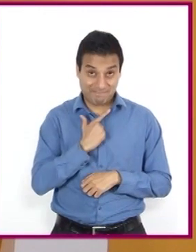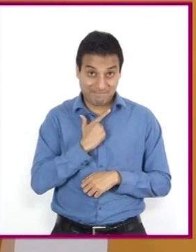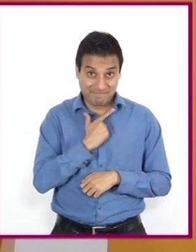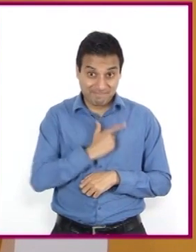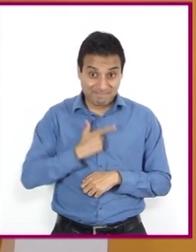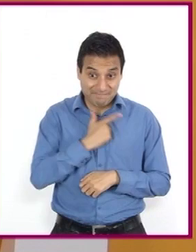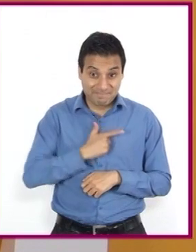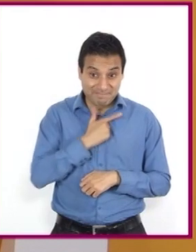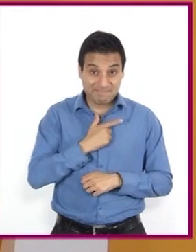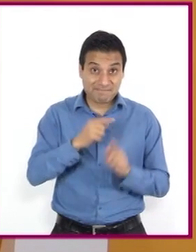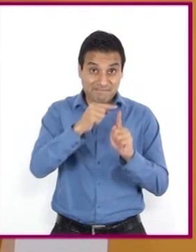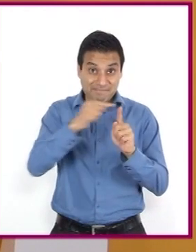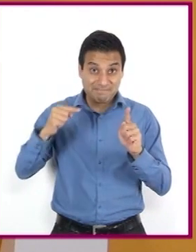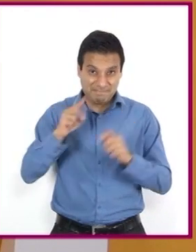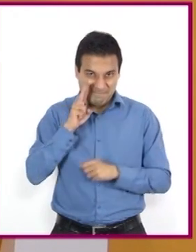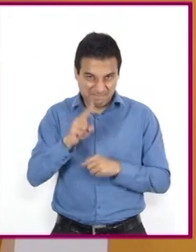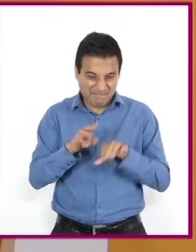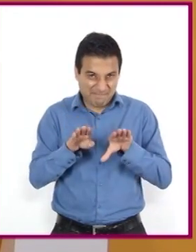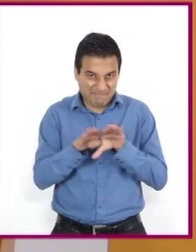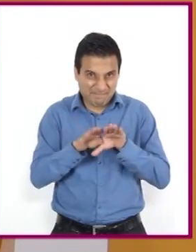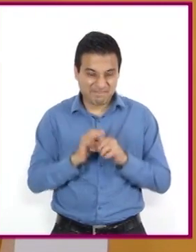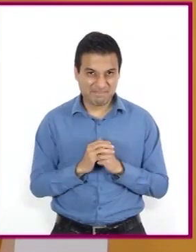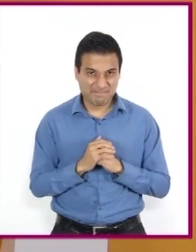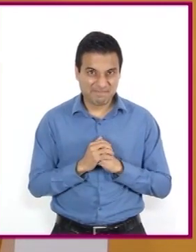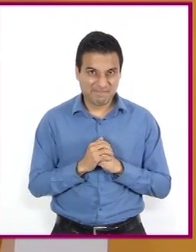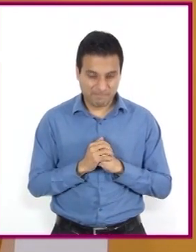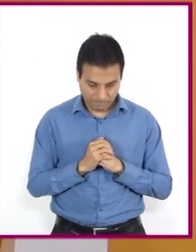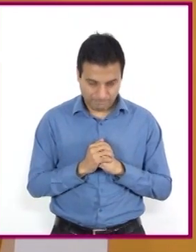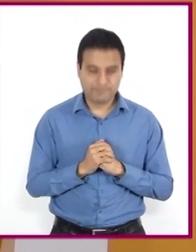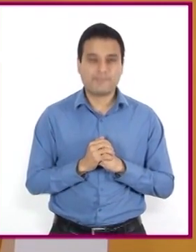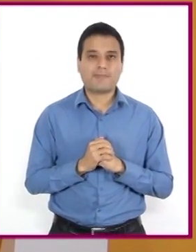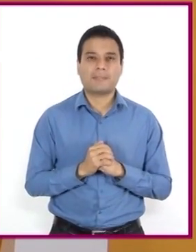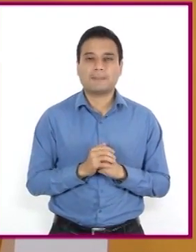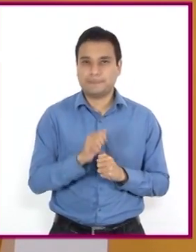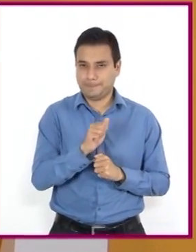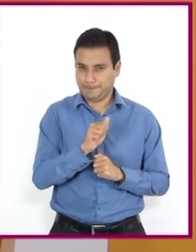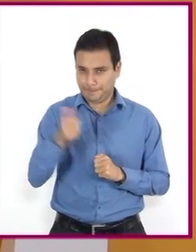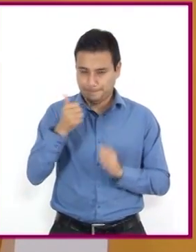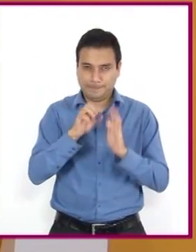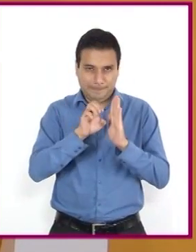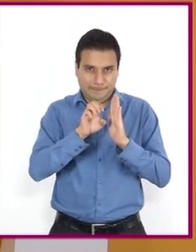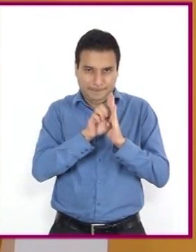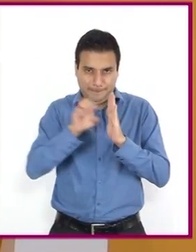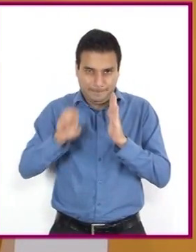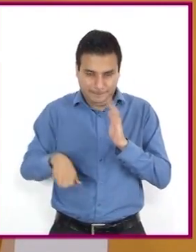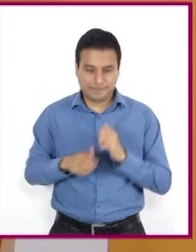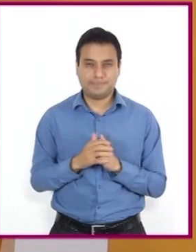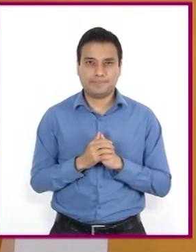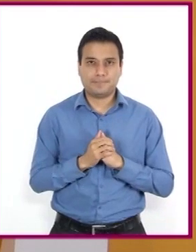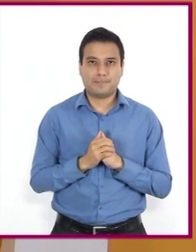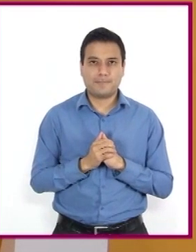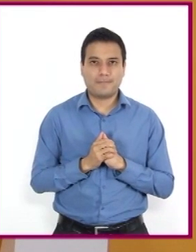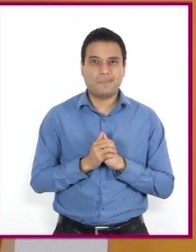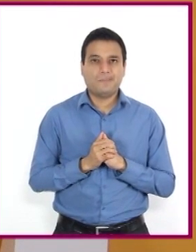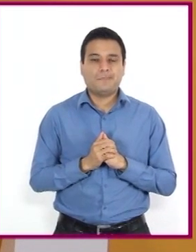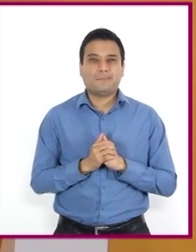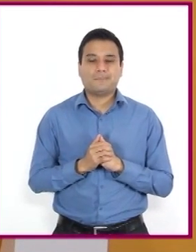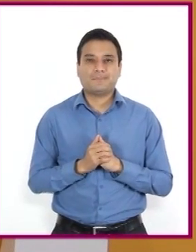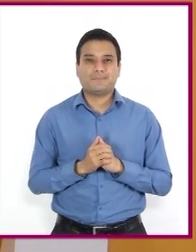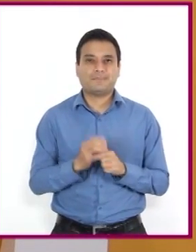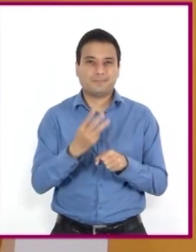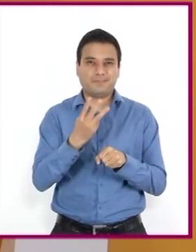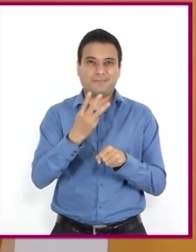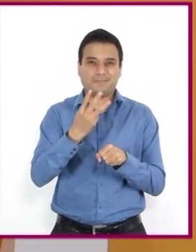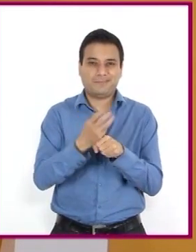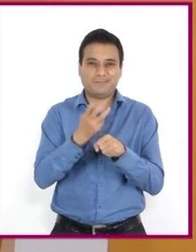para dividir números enteros? Veamos ahora otra estrategia que utilizó para llenar el tercer renglón